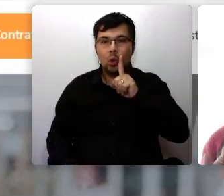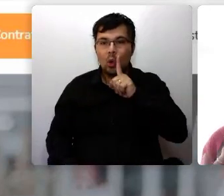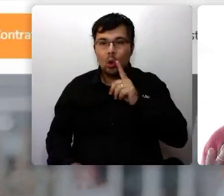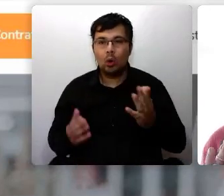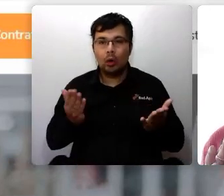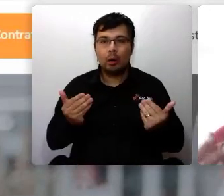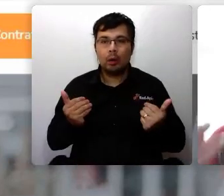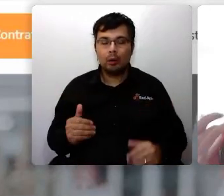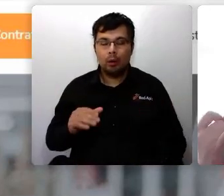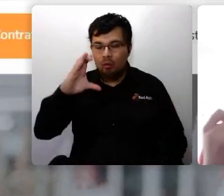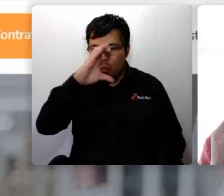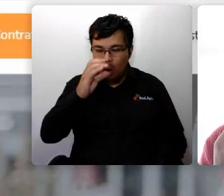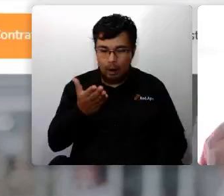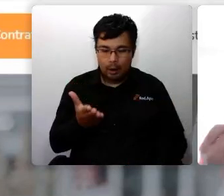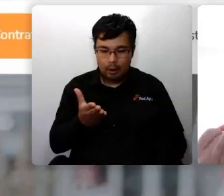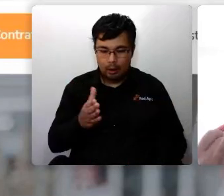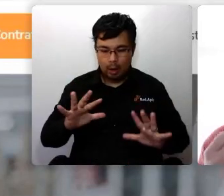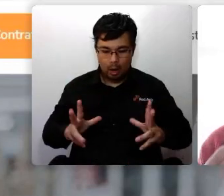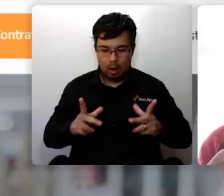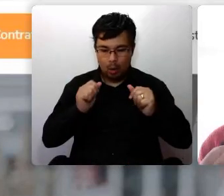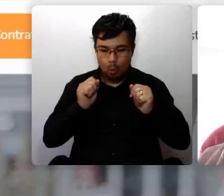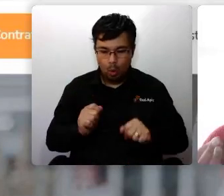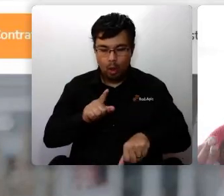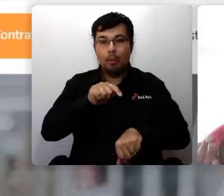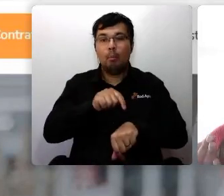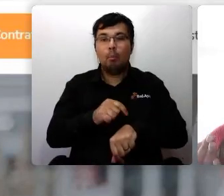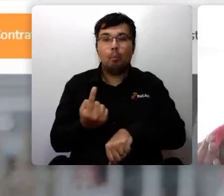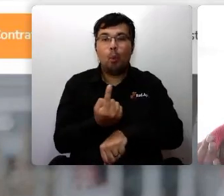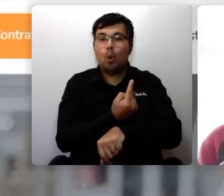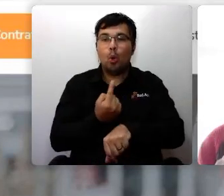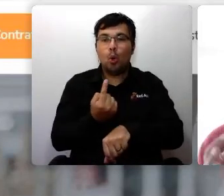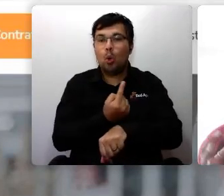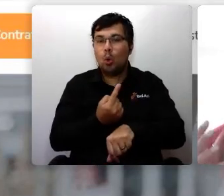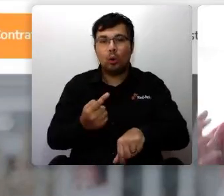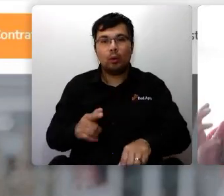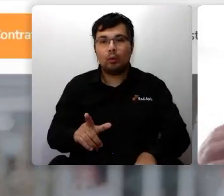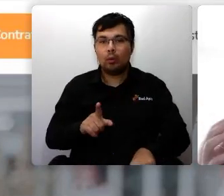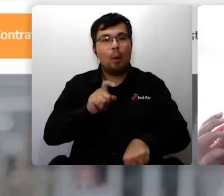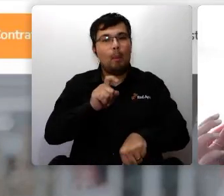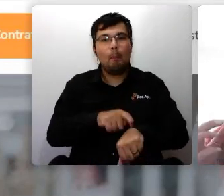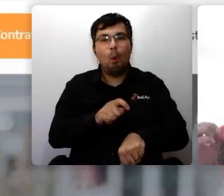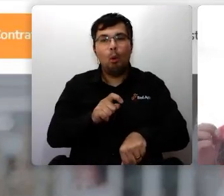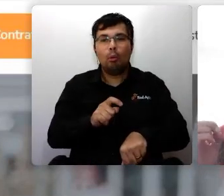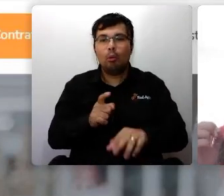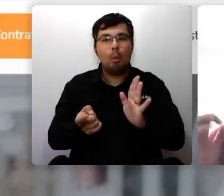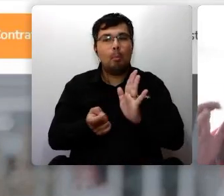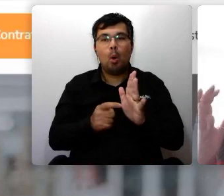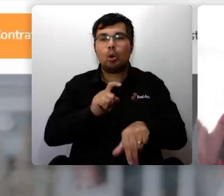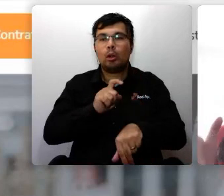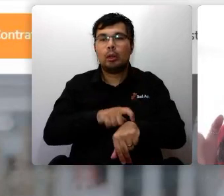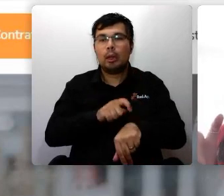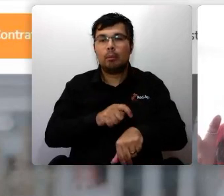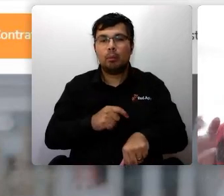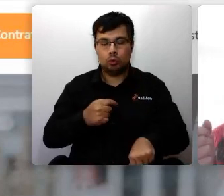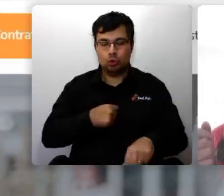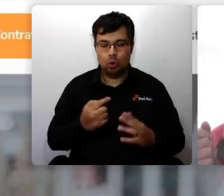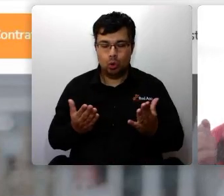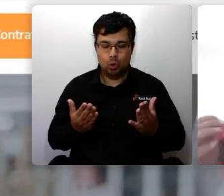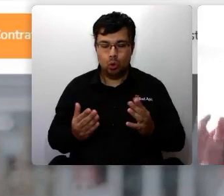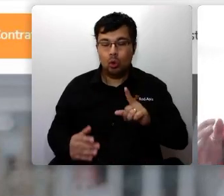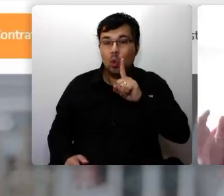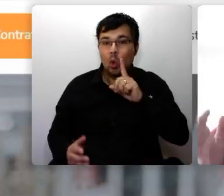buscar aquí el talento que puede ser por hora, part-time, por proyecto, pero básicamente yo tengo una necesidad